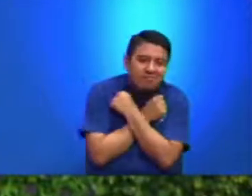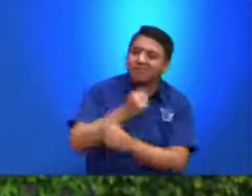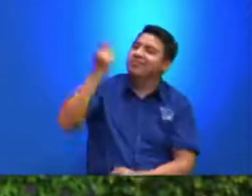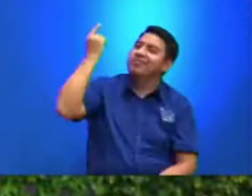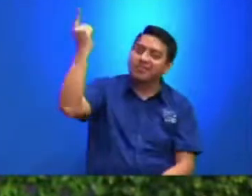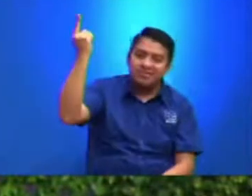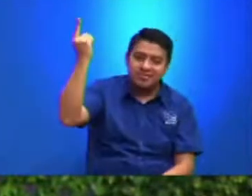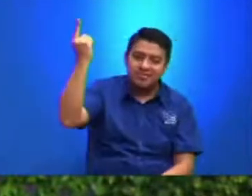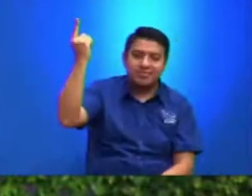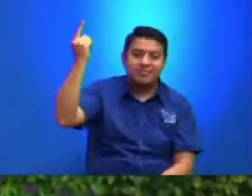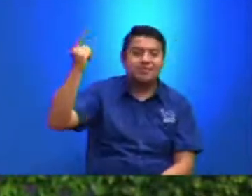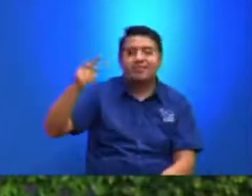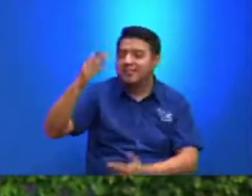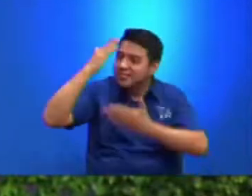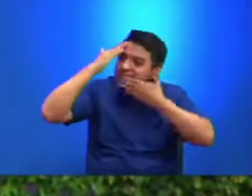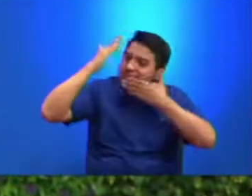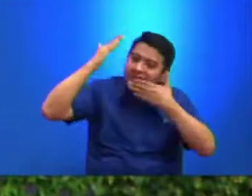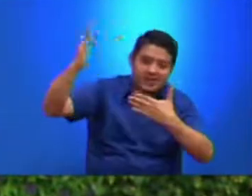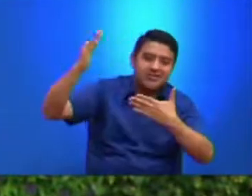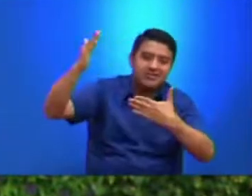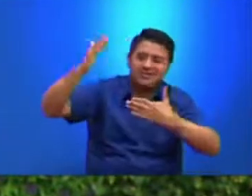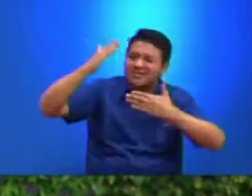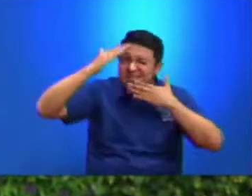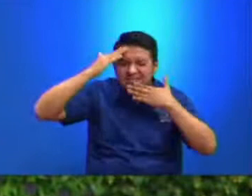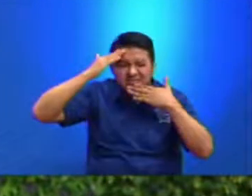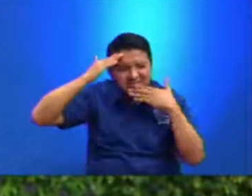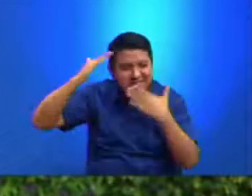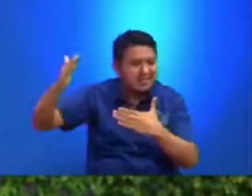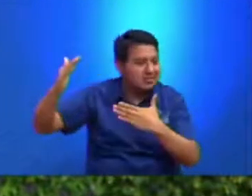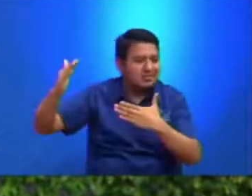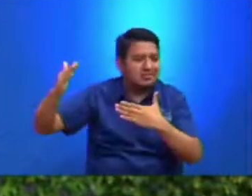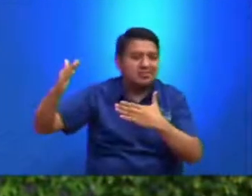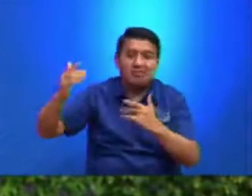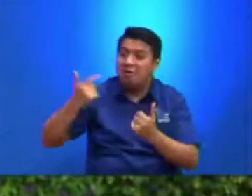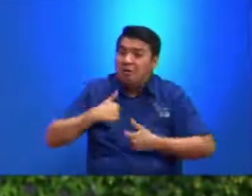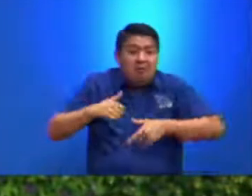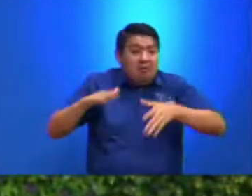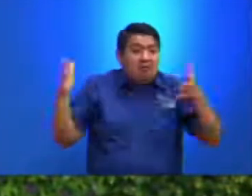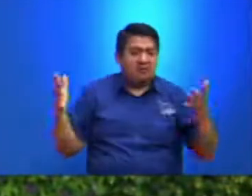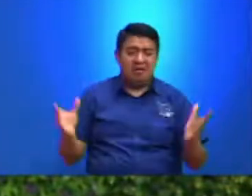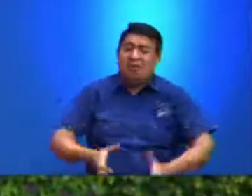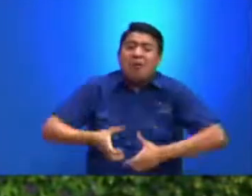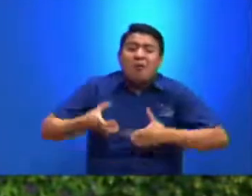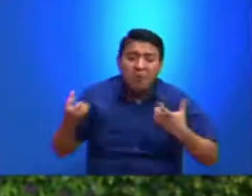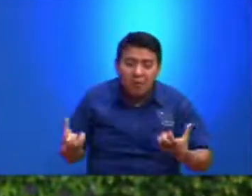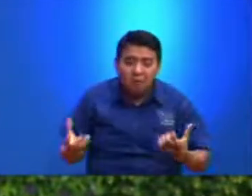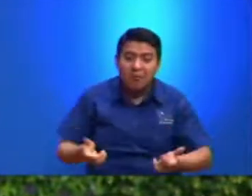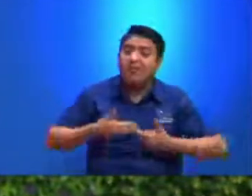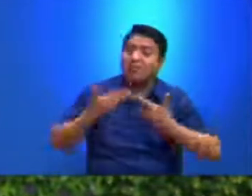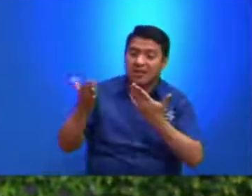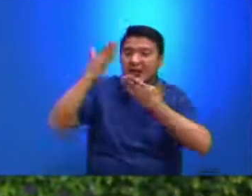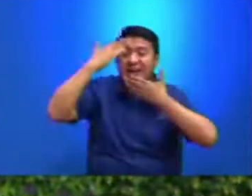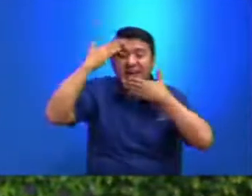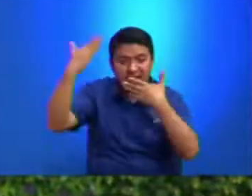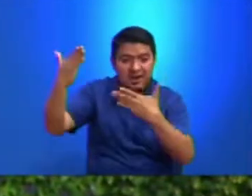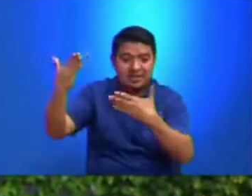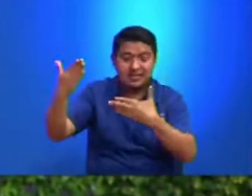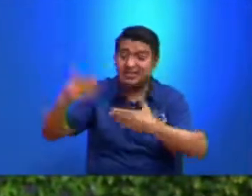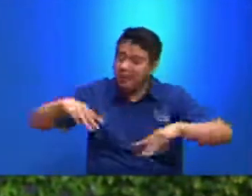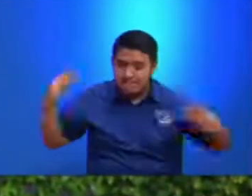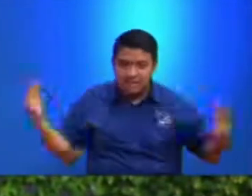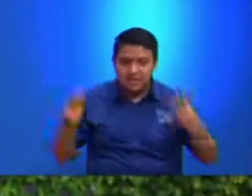corazón. Le doy gracias infinitas. No sé ni cómo darle gracias de ese milagro tan hermoso que hizo en mi